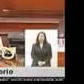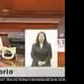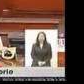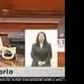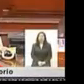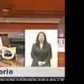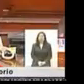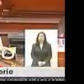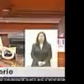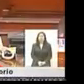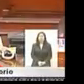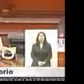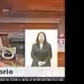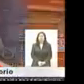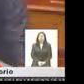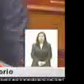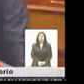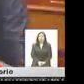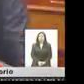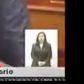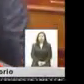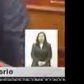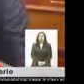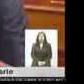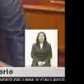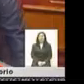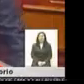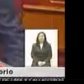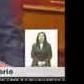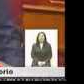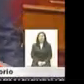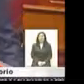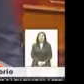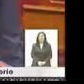Su respuesta, señor ministro, es no. Gracias. Adelante, por favor, la siguiente pregunta.